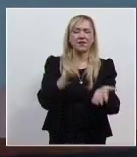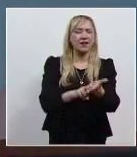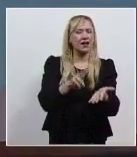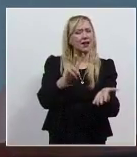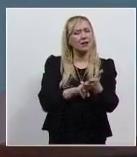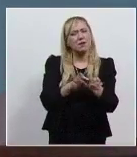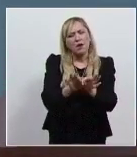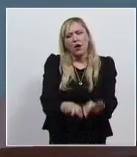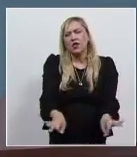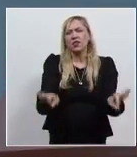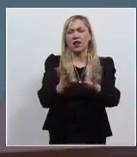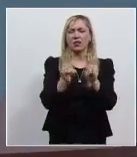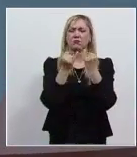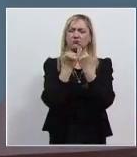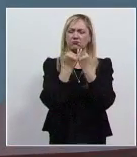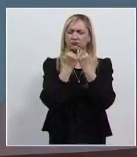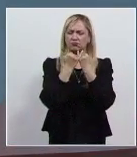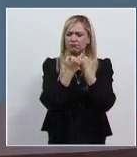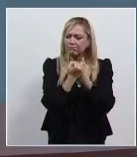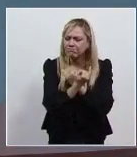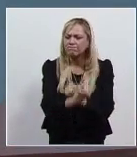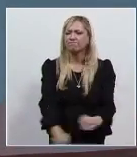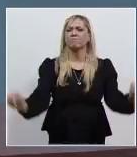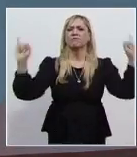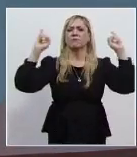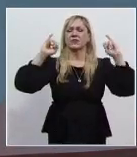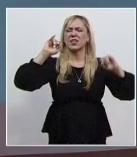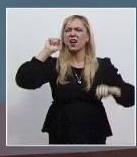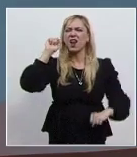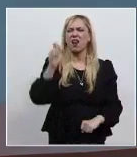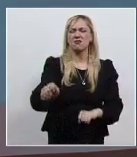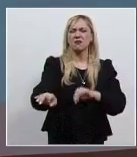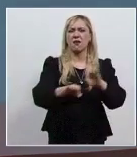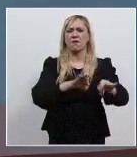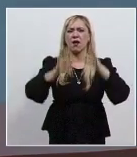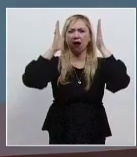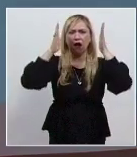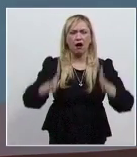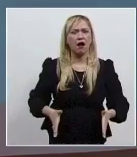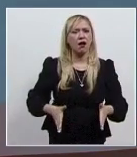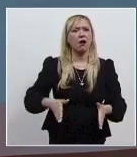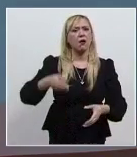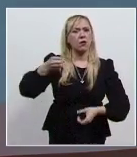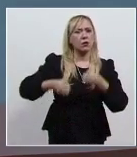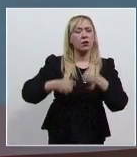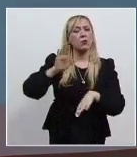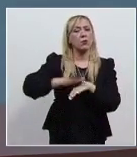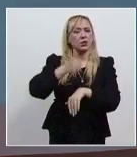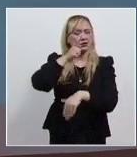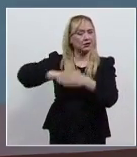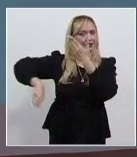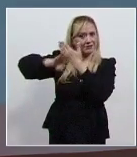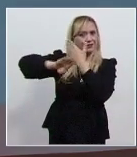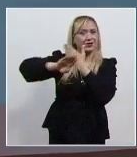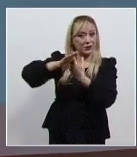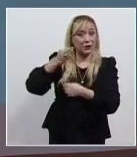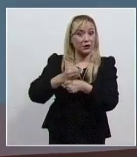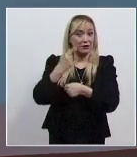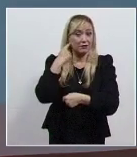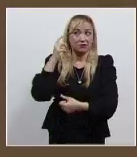independencia judicial para la democracia, sobre todo, dijo, en un contexto de ataques contra el Poder Judicial Federal mexicano.